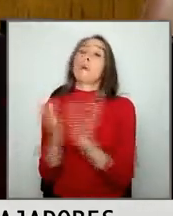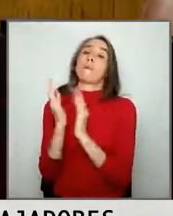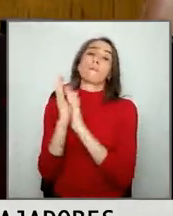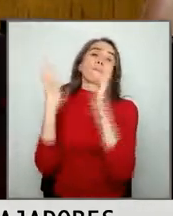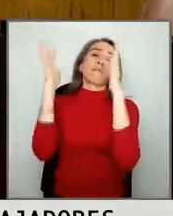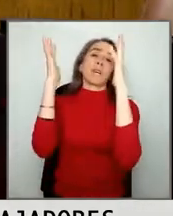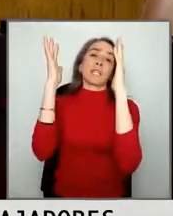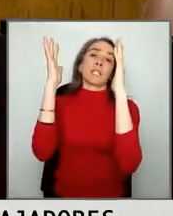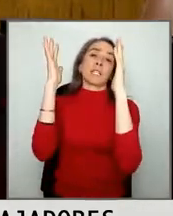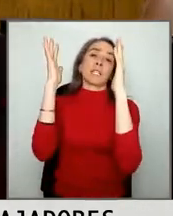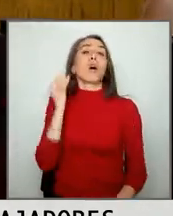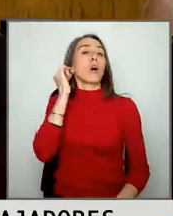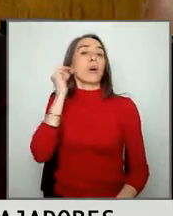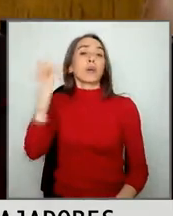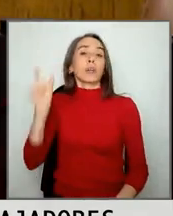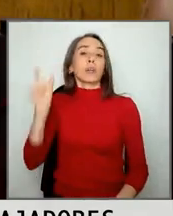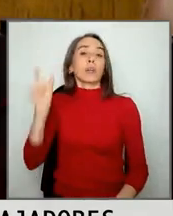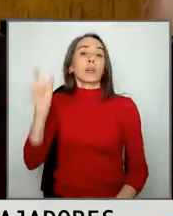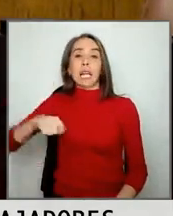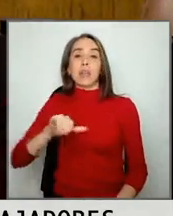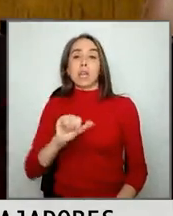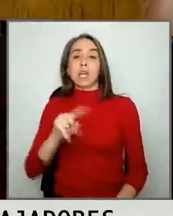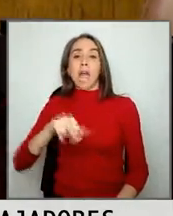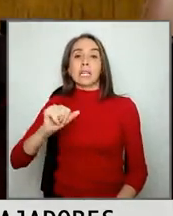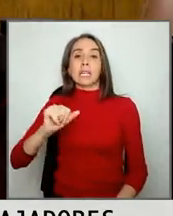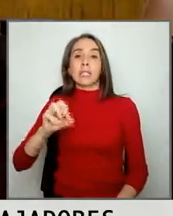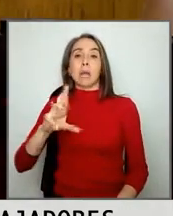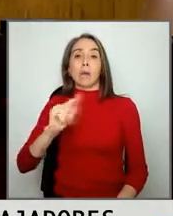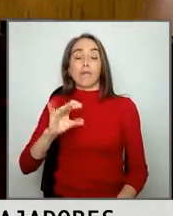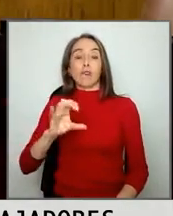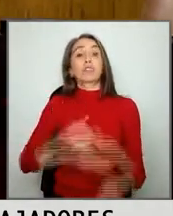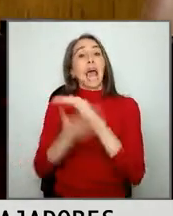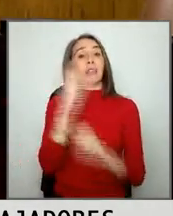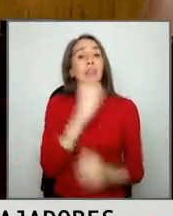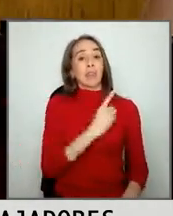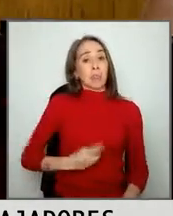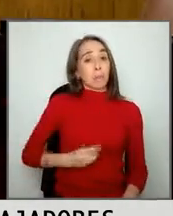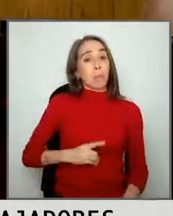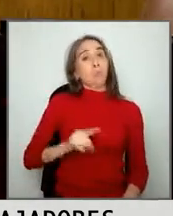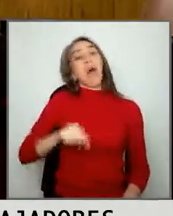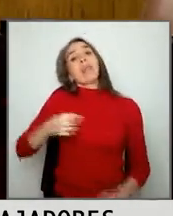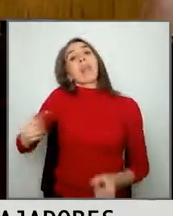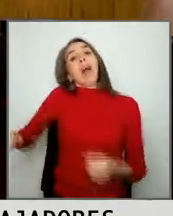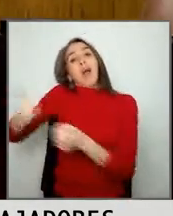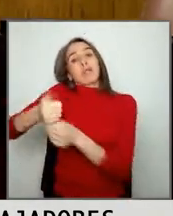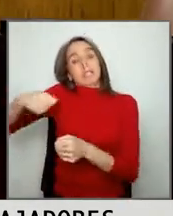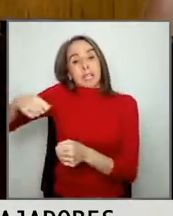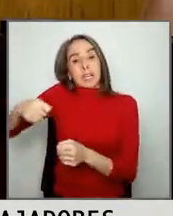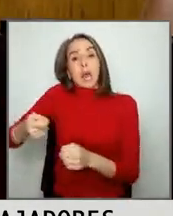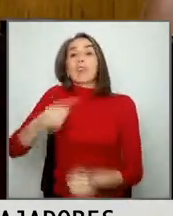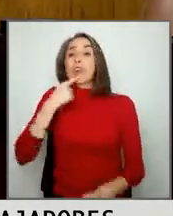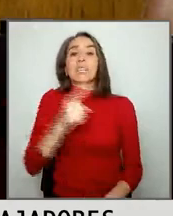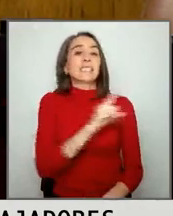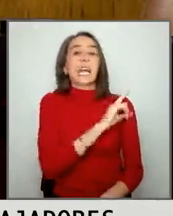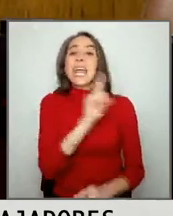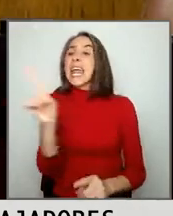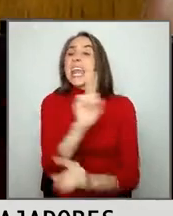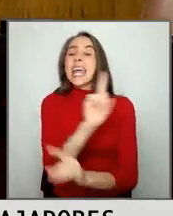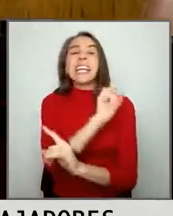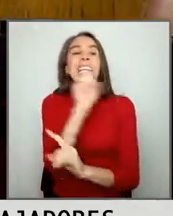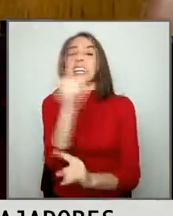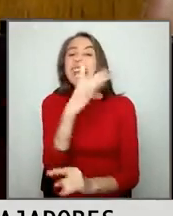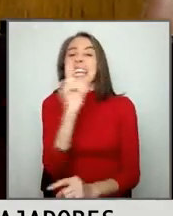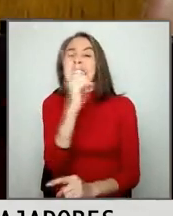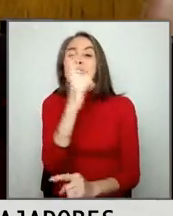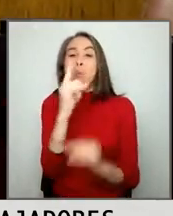senadora yasna provoste en cuanto a volver a reconocer que bajo ningún punto de vista se